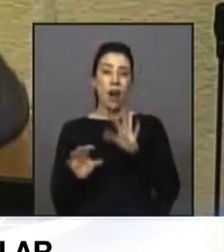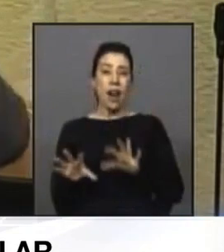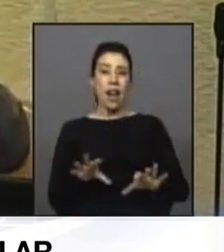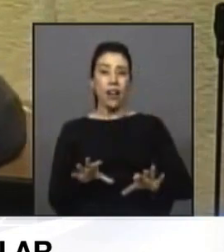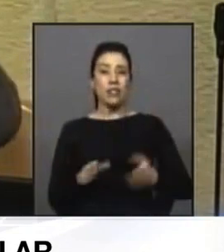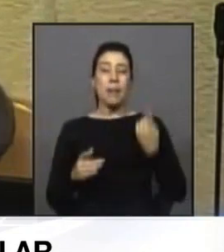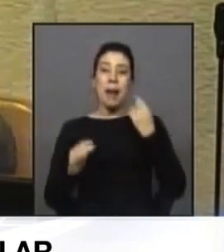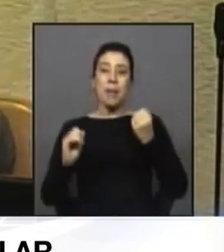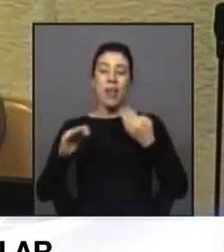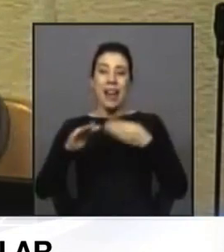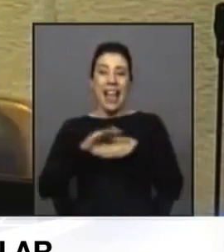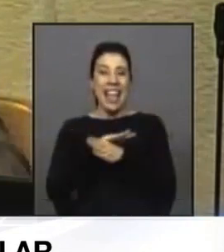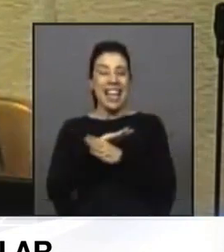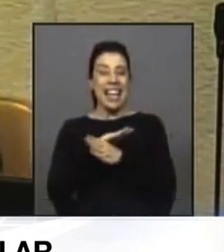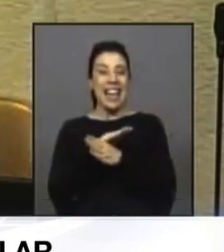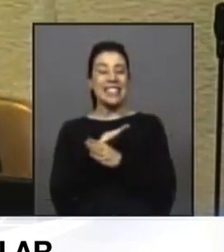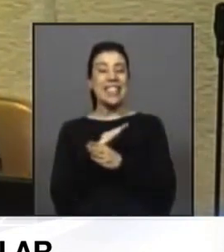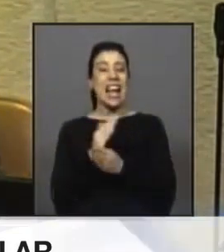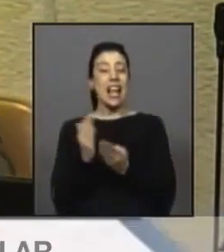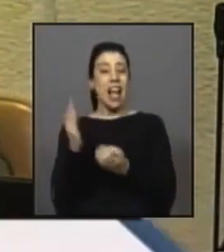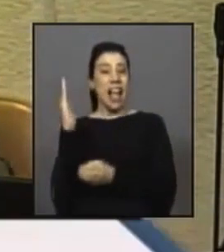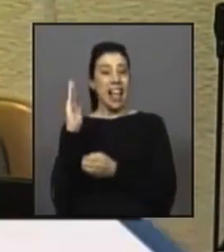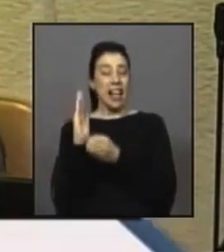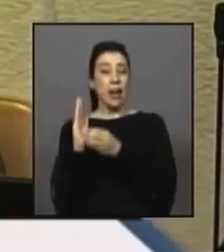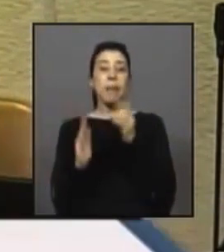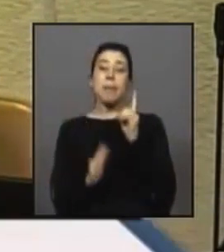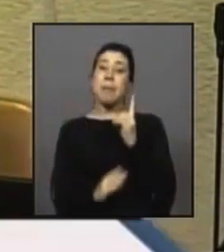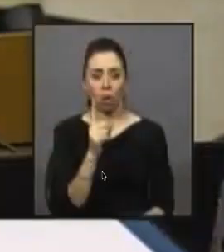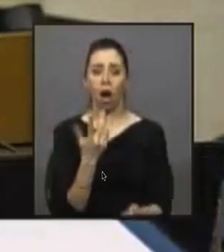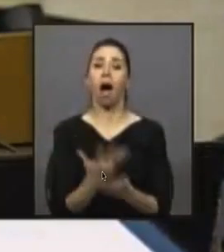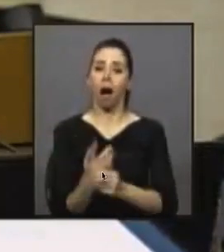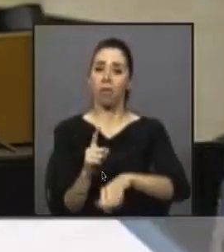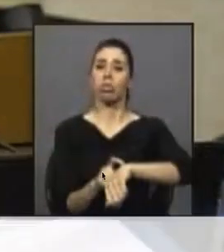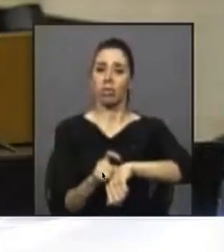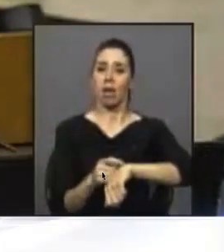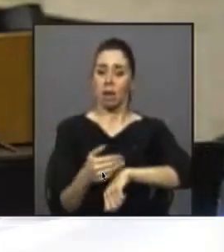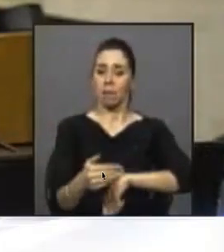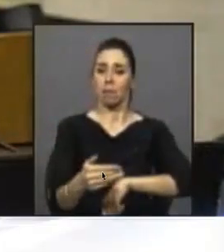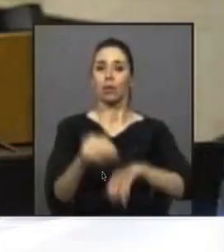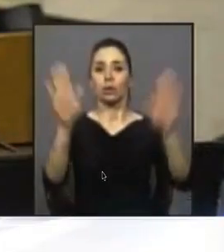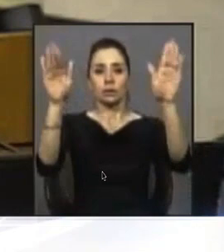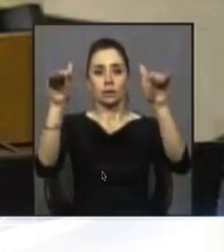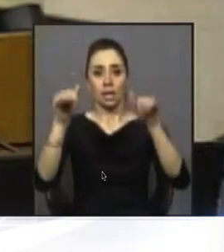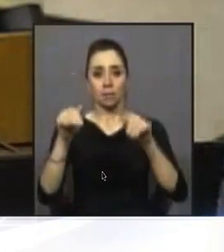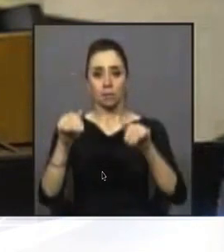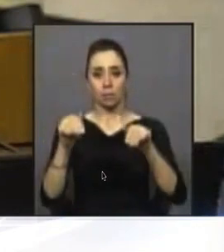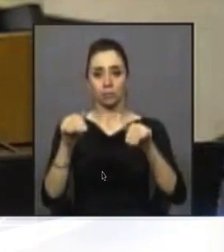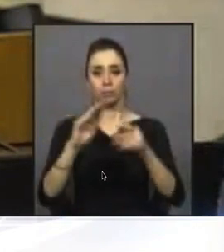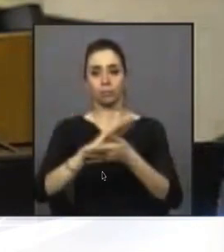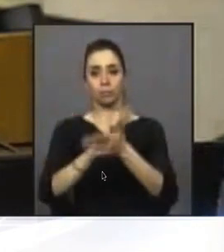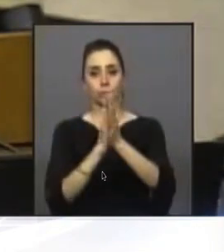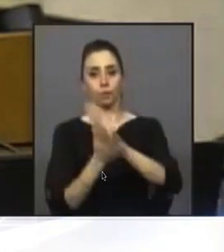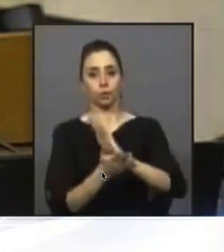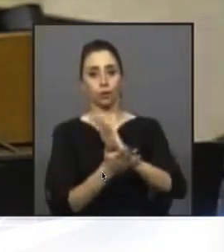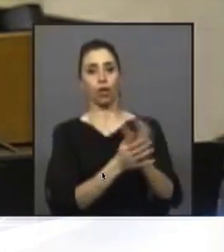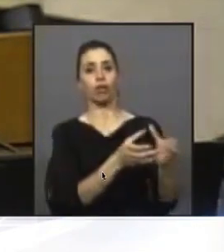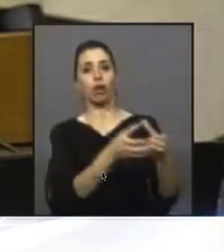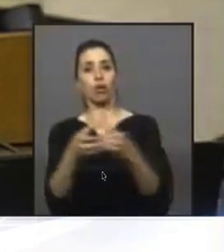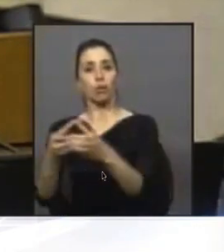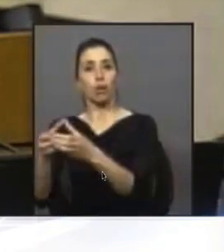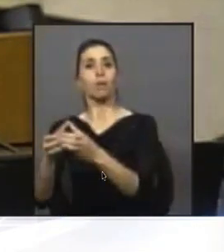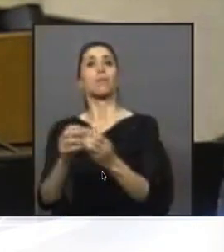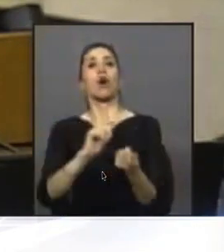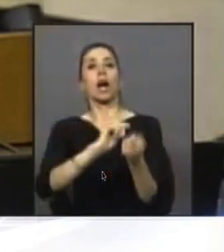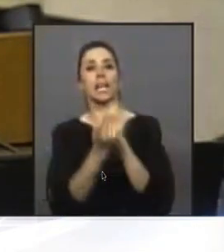para la idea de legislar, dieron sus razones previa votación. Quiero hacer un sentido llamado a todas las fuerzas de cambio, a todos los